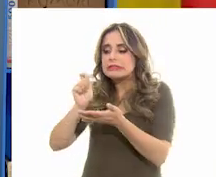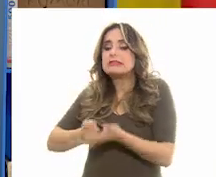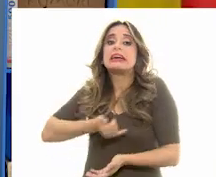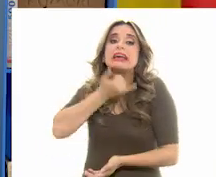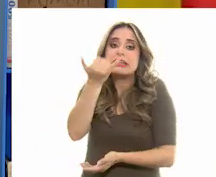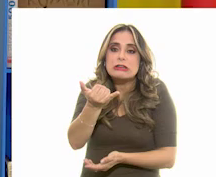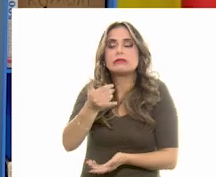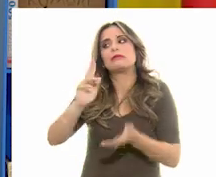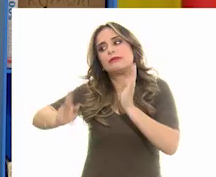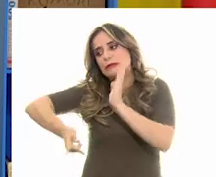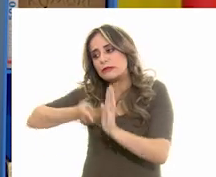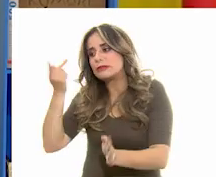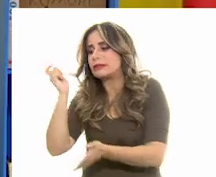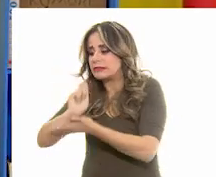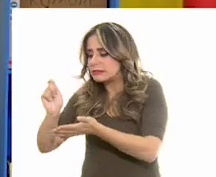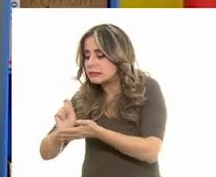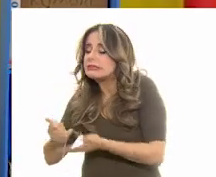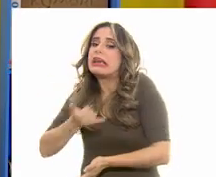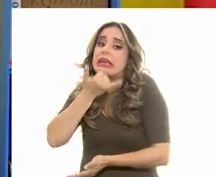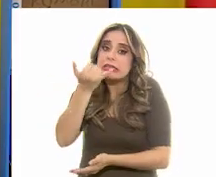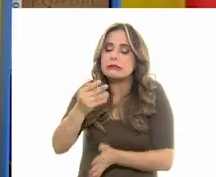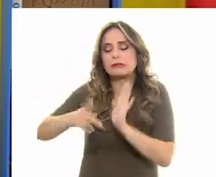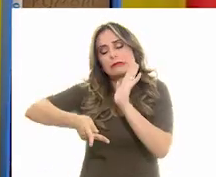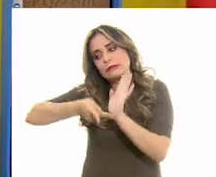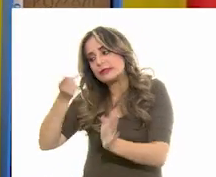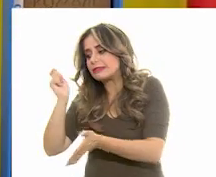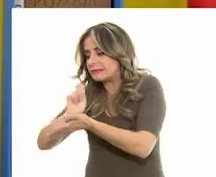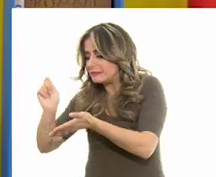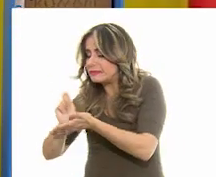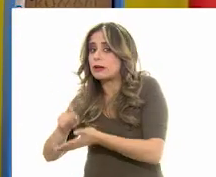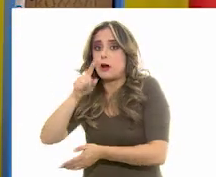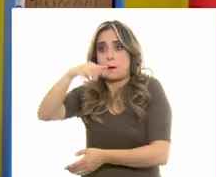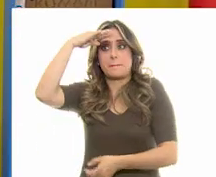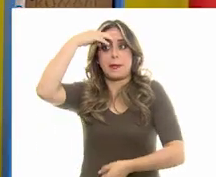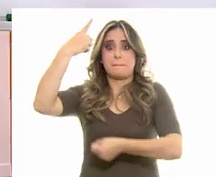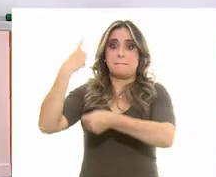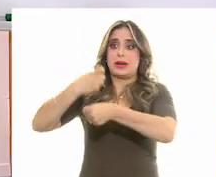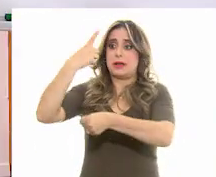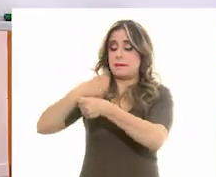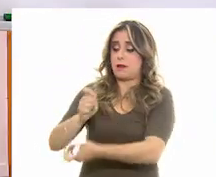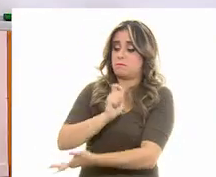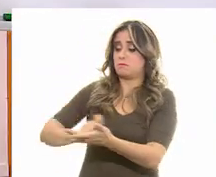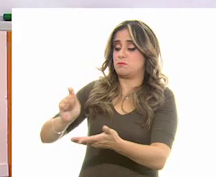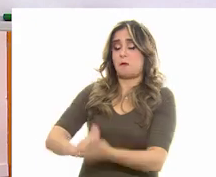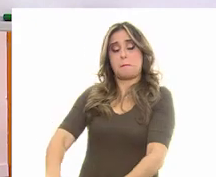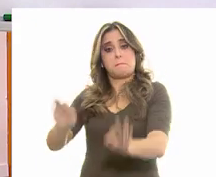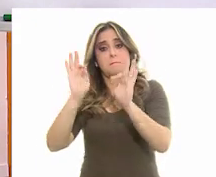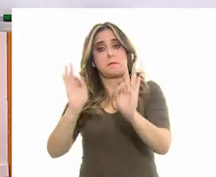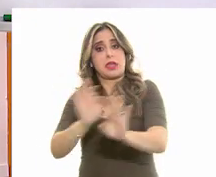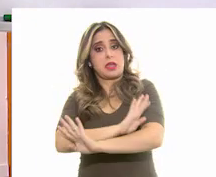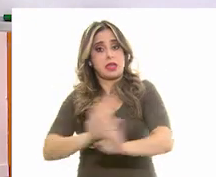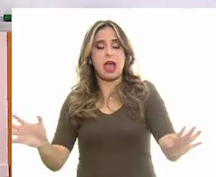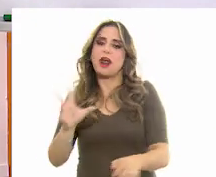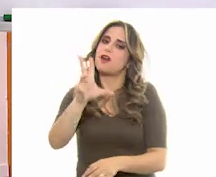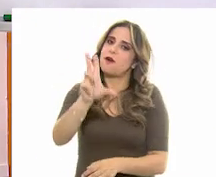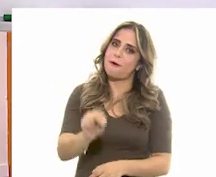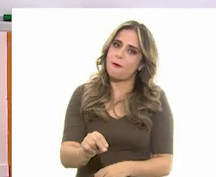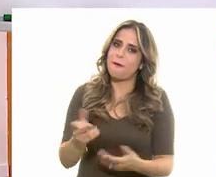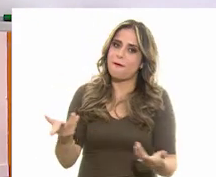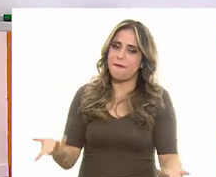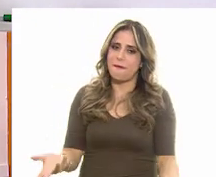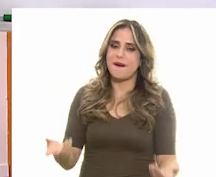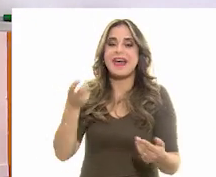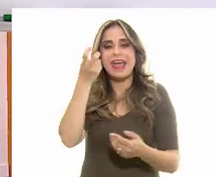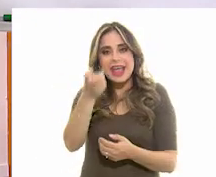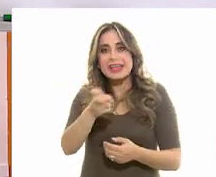o hacer algo y a la primera le va a salir, pero esas cosas no suceden. Así es, y entonces nuestros niños y niñas se van a dar cuenta